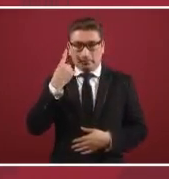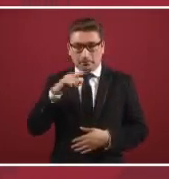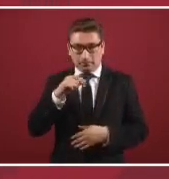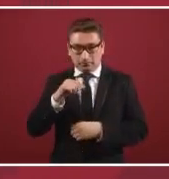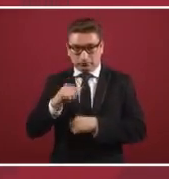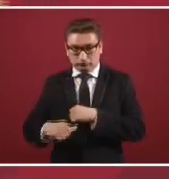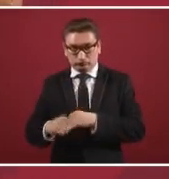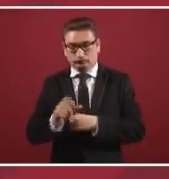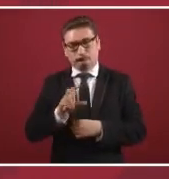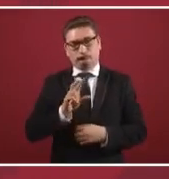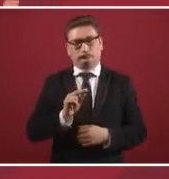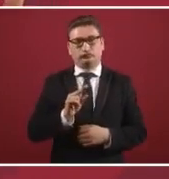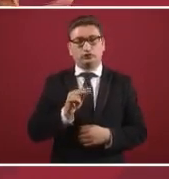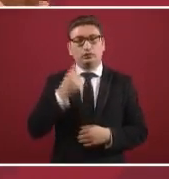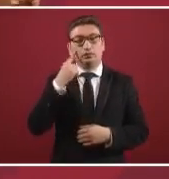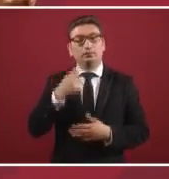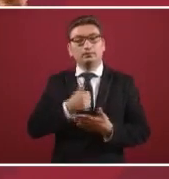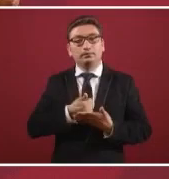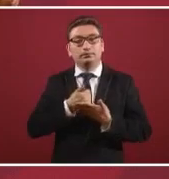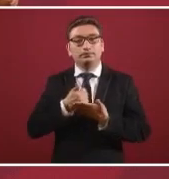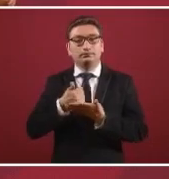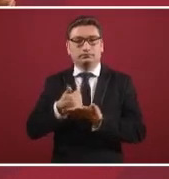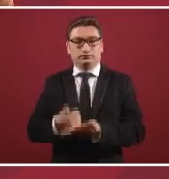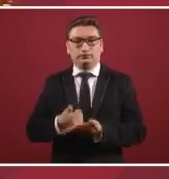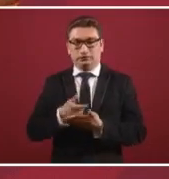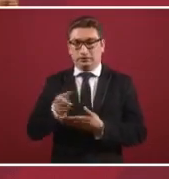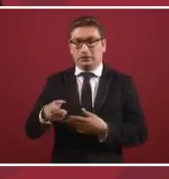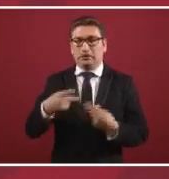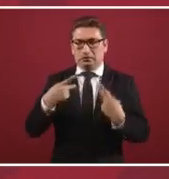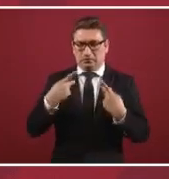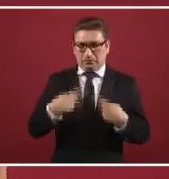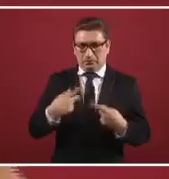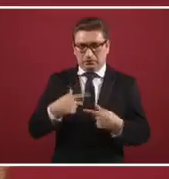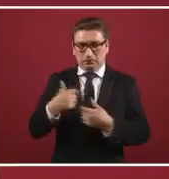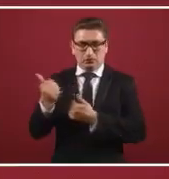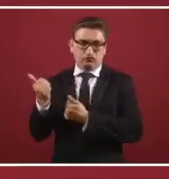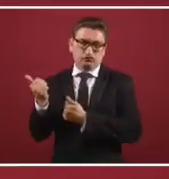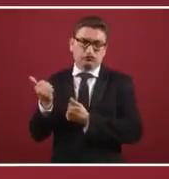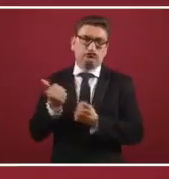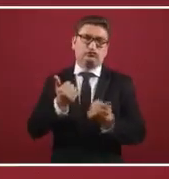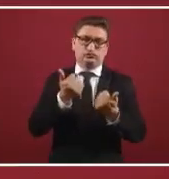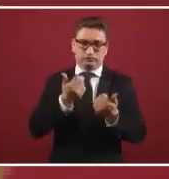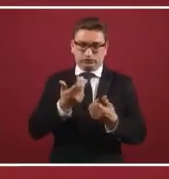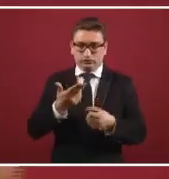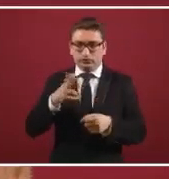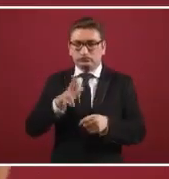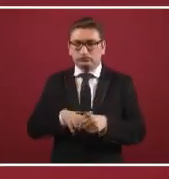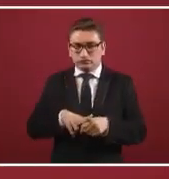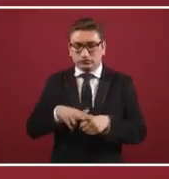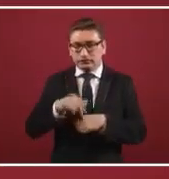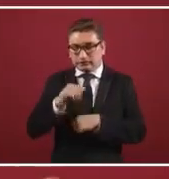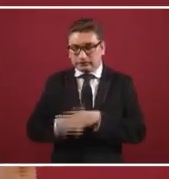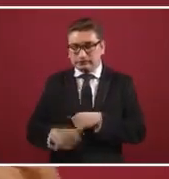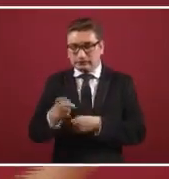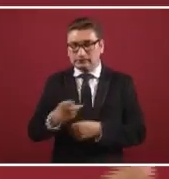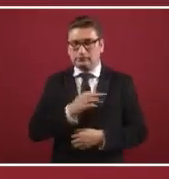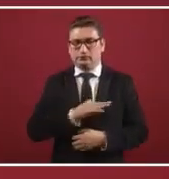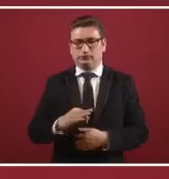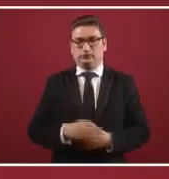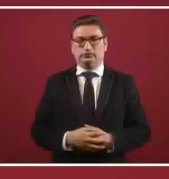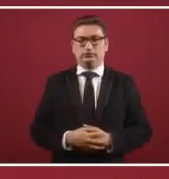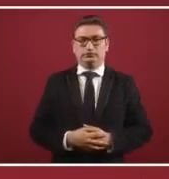intervenir, sino que ayude a que el paciente pueda llegar a donde haya un intervencionista